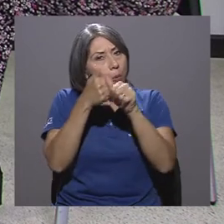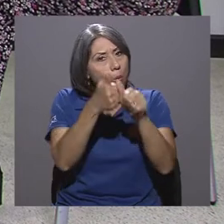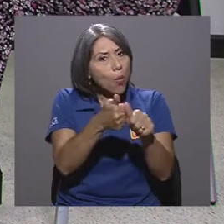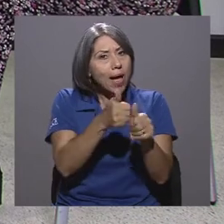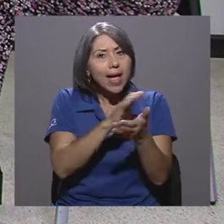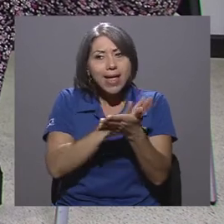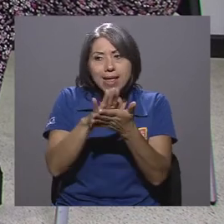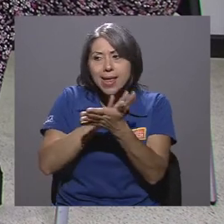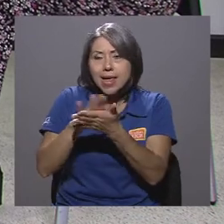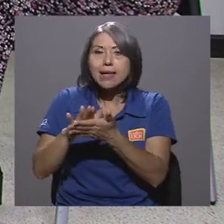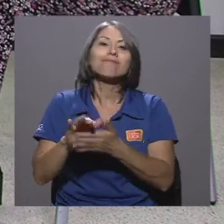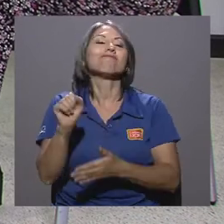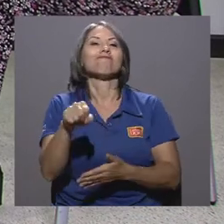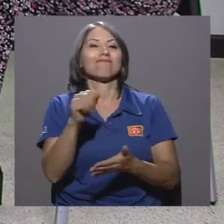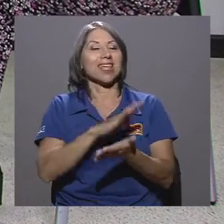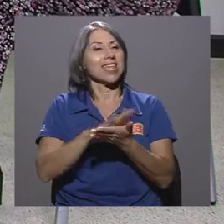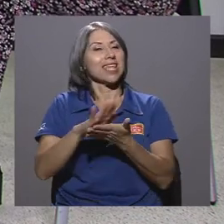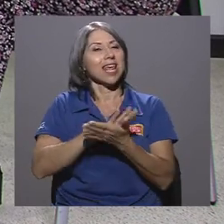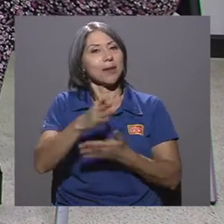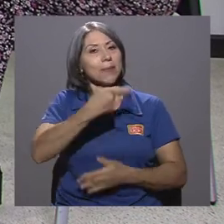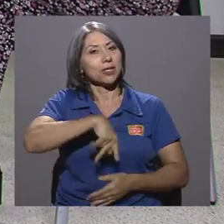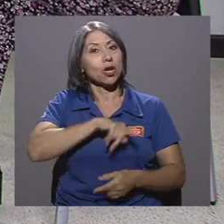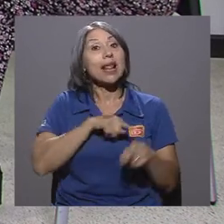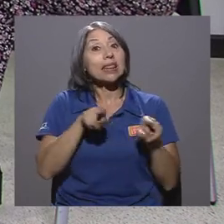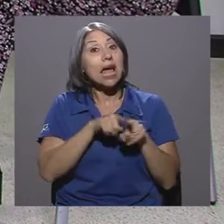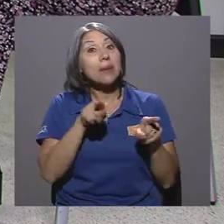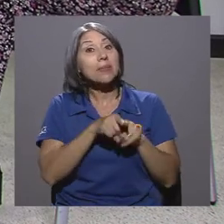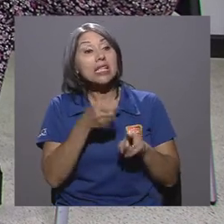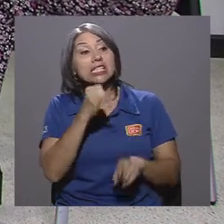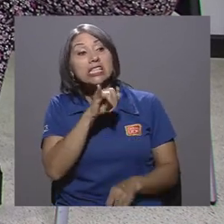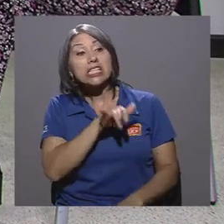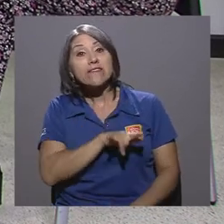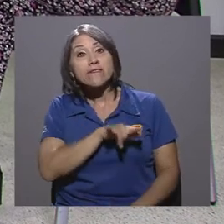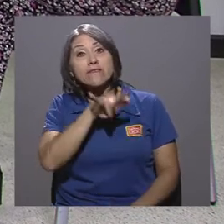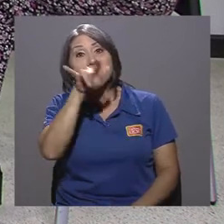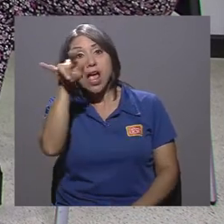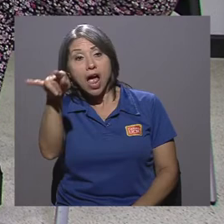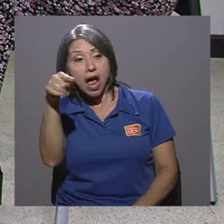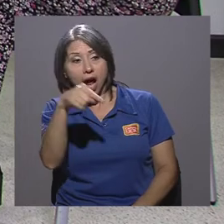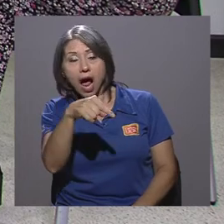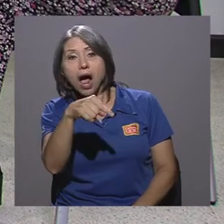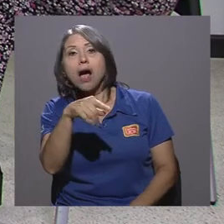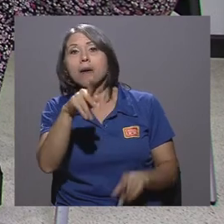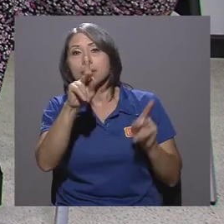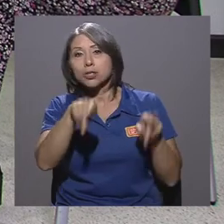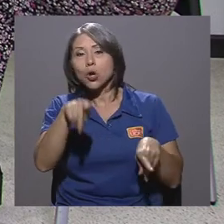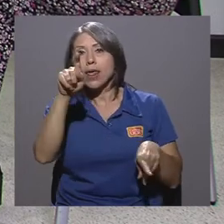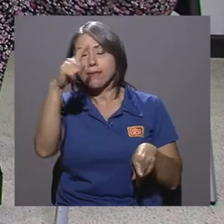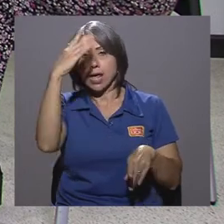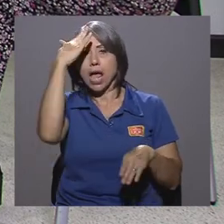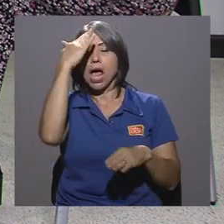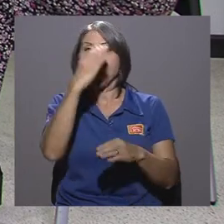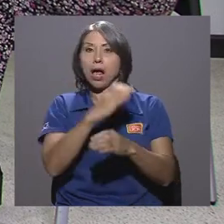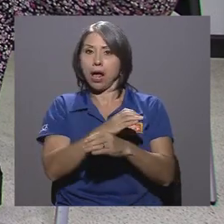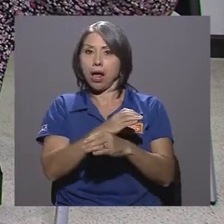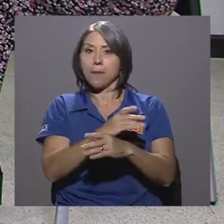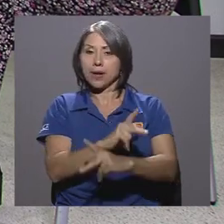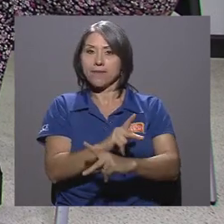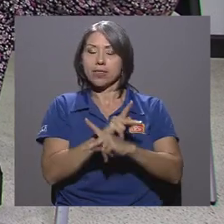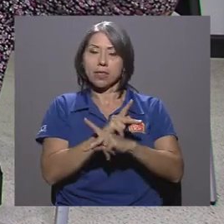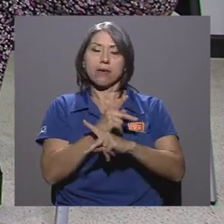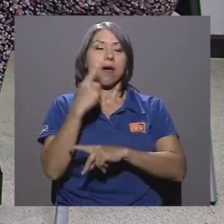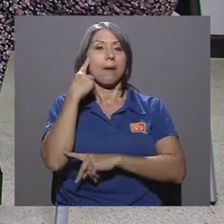higiene personal. Sí. Y en caso de que viaje, también las medidas que la persona que va a viajar tiene que tomar preventivas